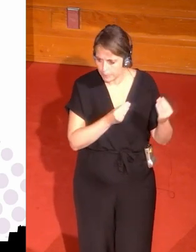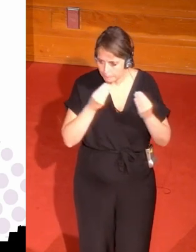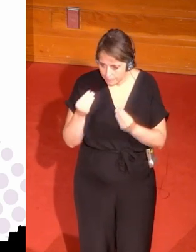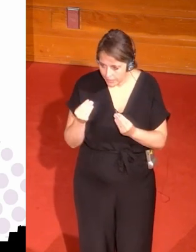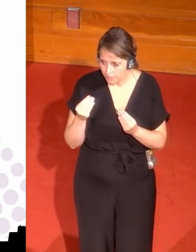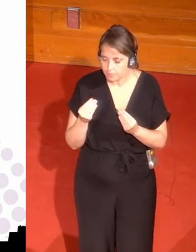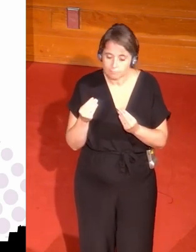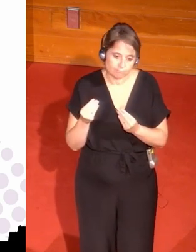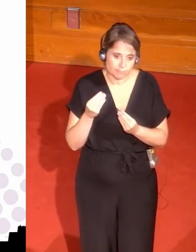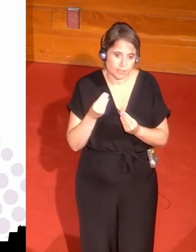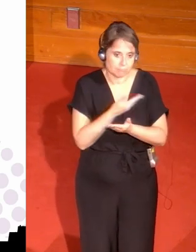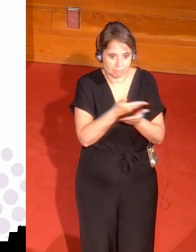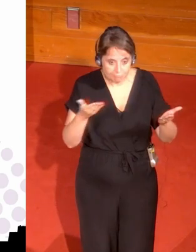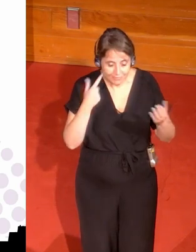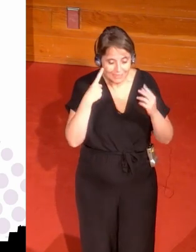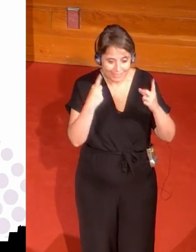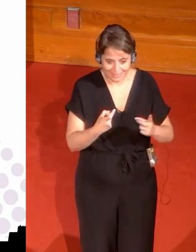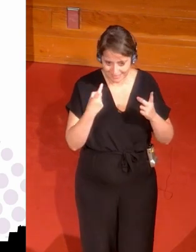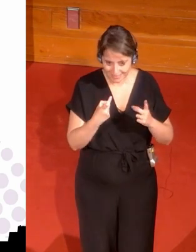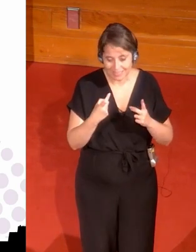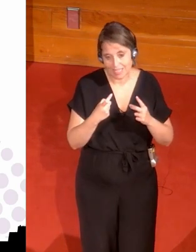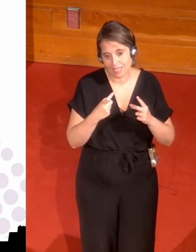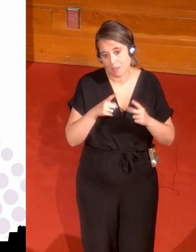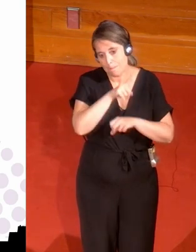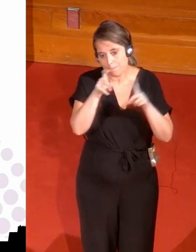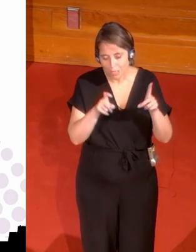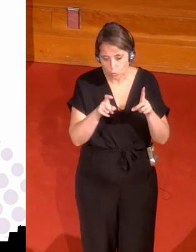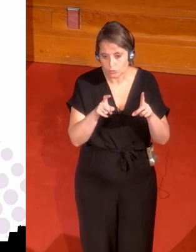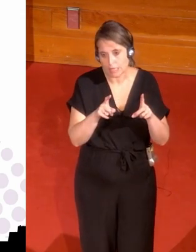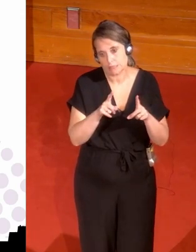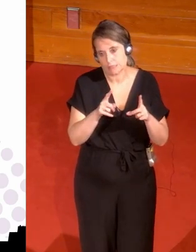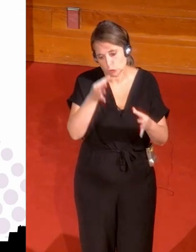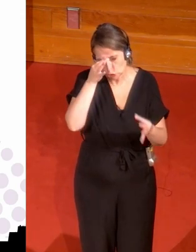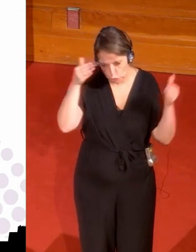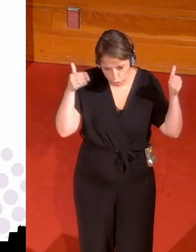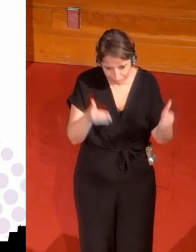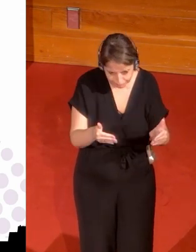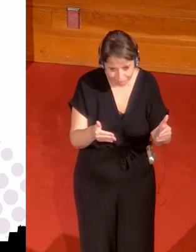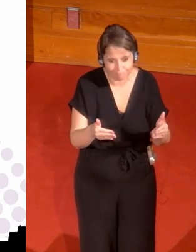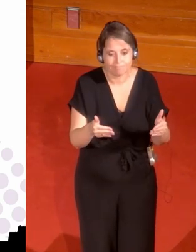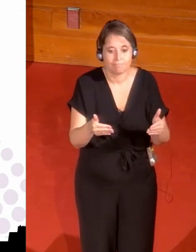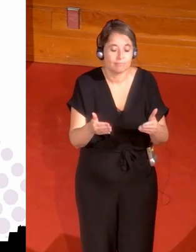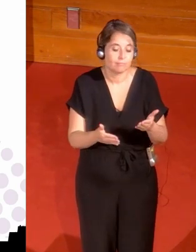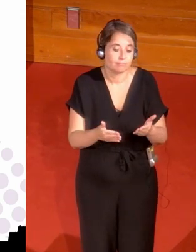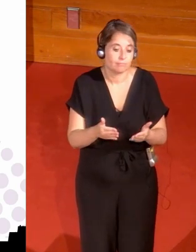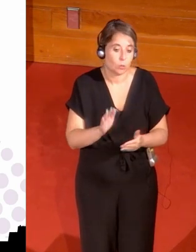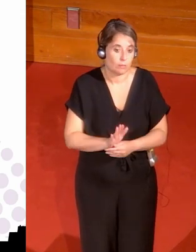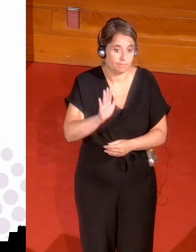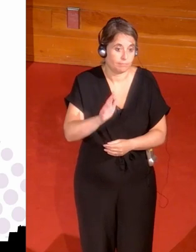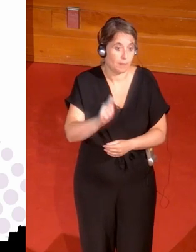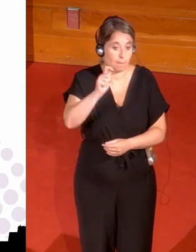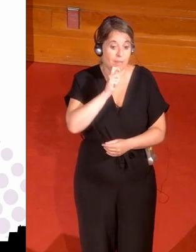y plural posible vamos a intentar hacer las preguntas lo más concretas posibles eh vamos a pedir el micrófono vamos a